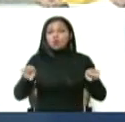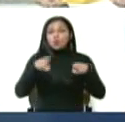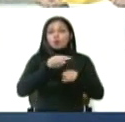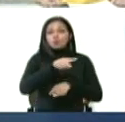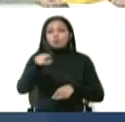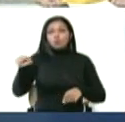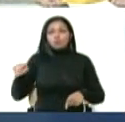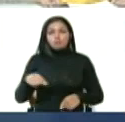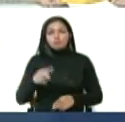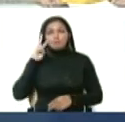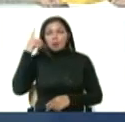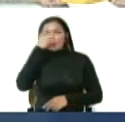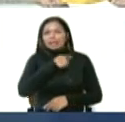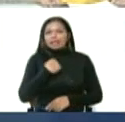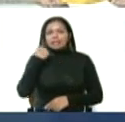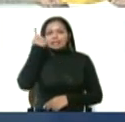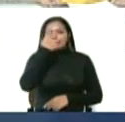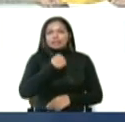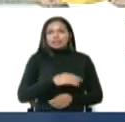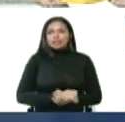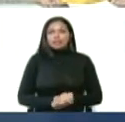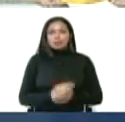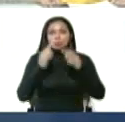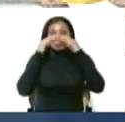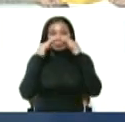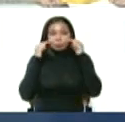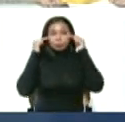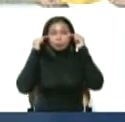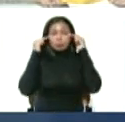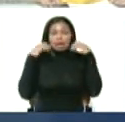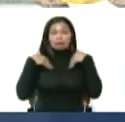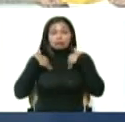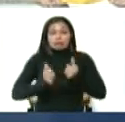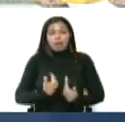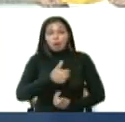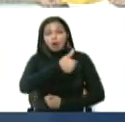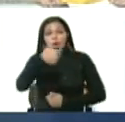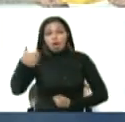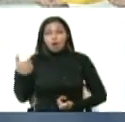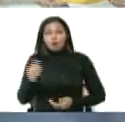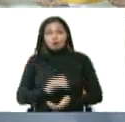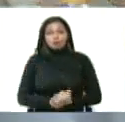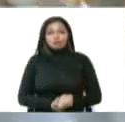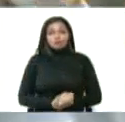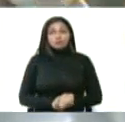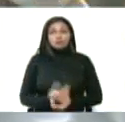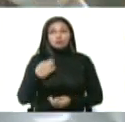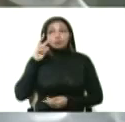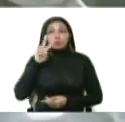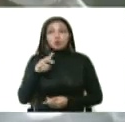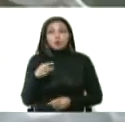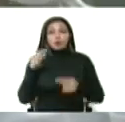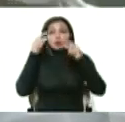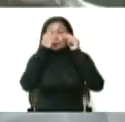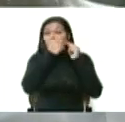Todos ustedes, les veo la cara con las ojeras, a todos y a todas, lo único que les puedo ver son los